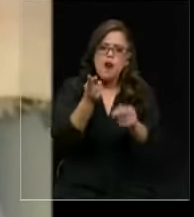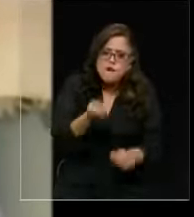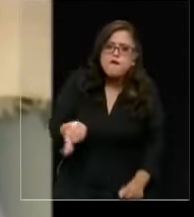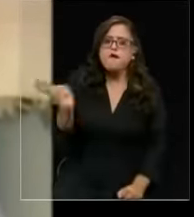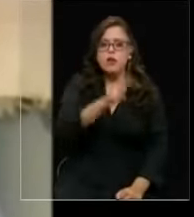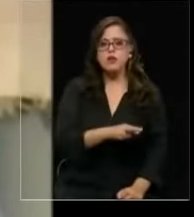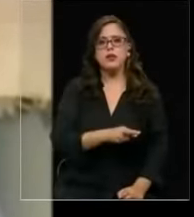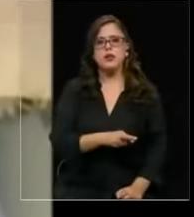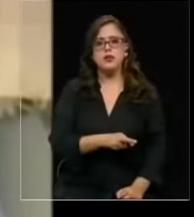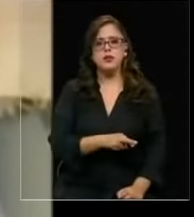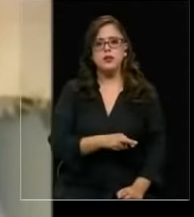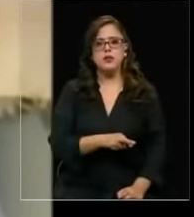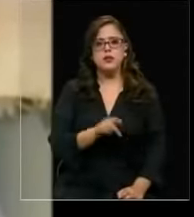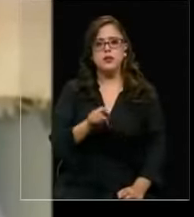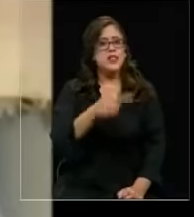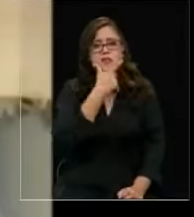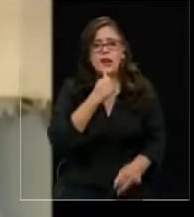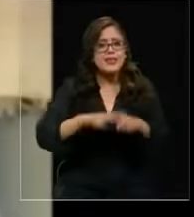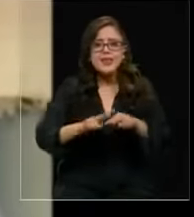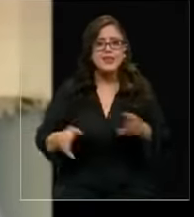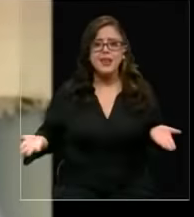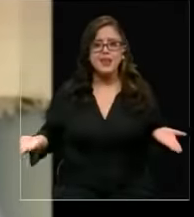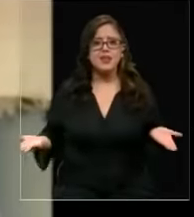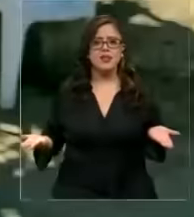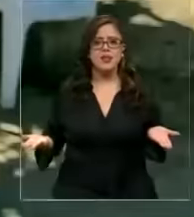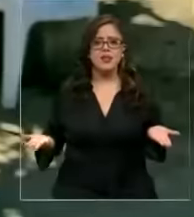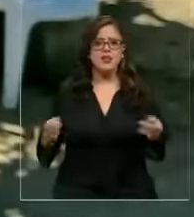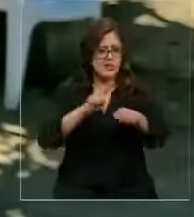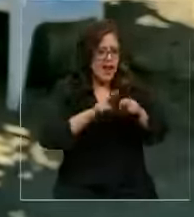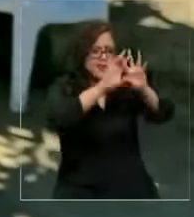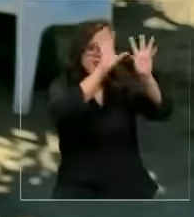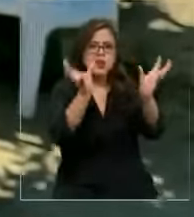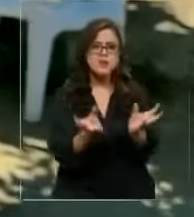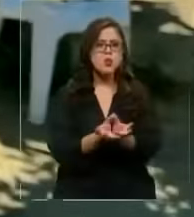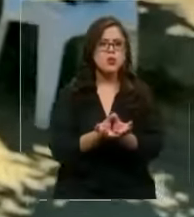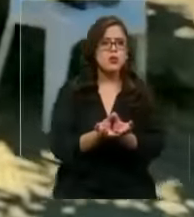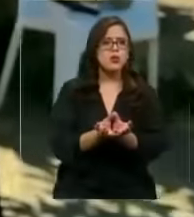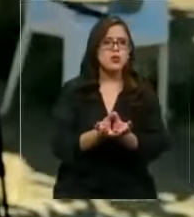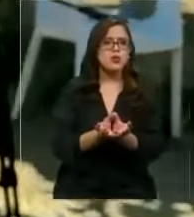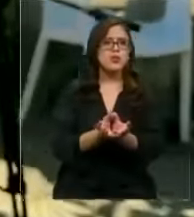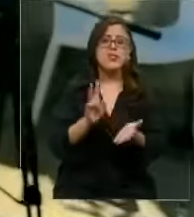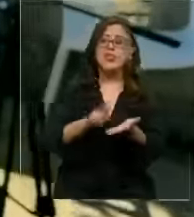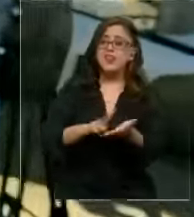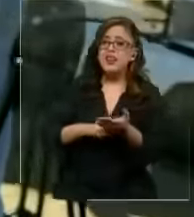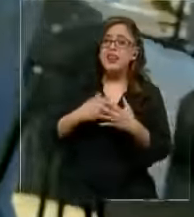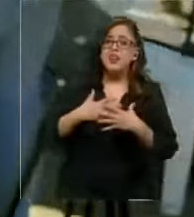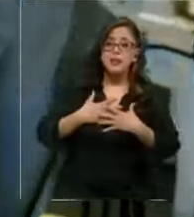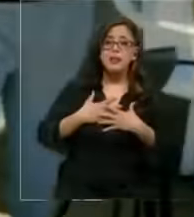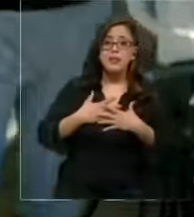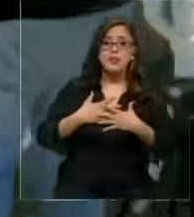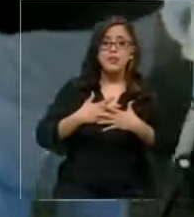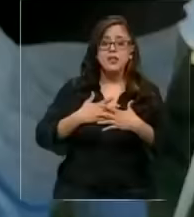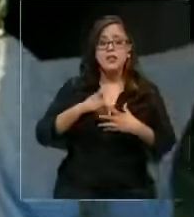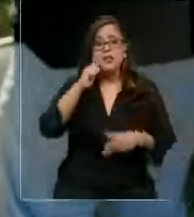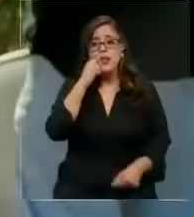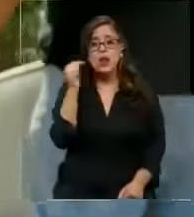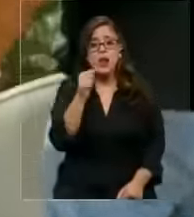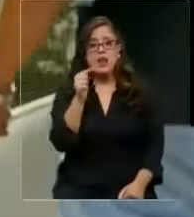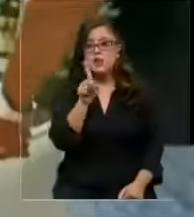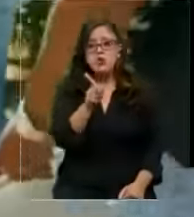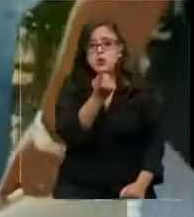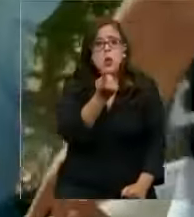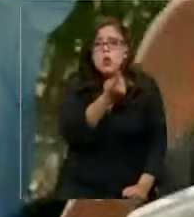ya existiría. Es muy fácil de hacer. Se hace en todo el mundo. Para mí sería terrible que no volviera la laguna, hermano.